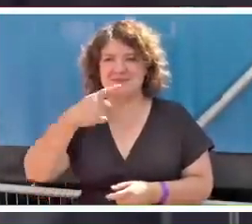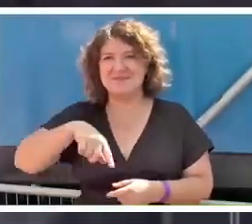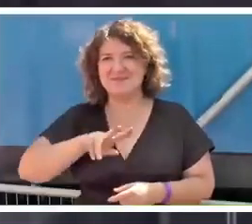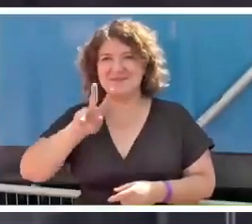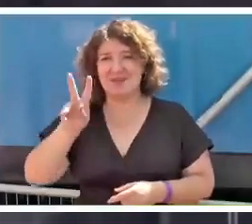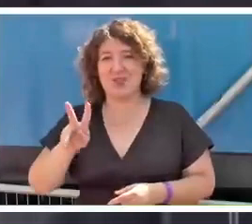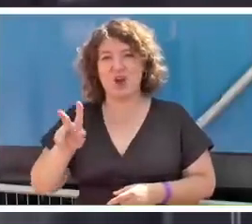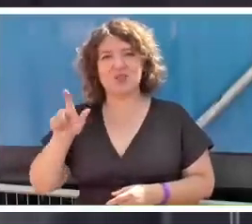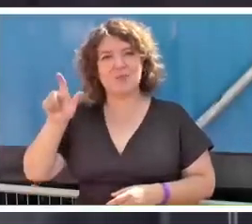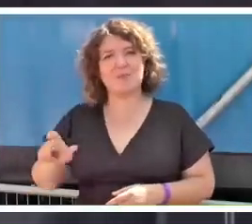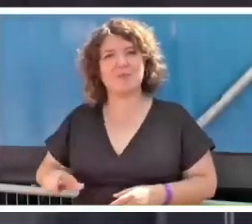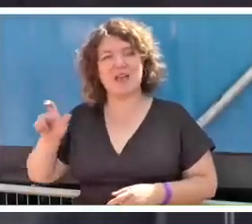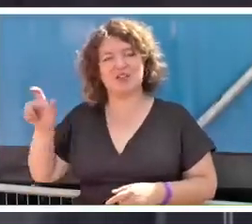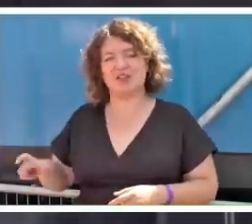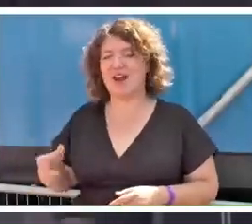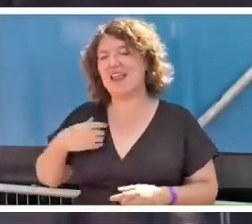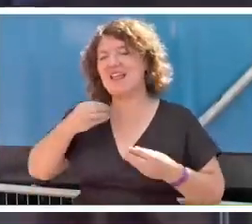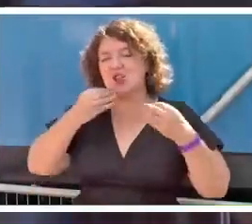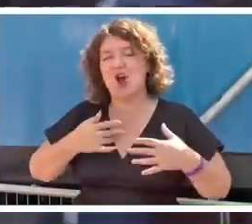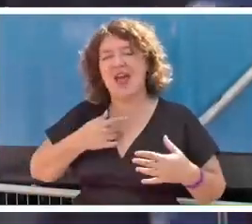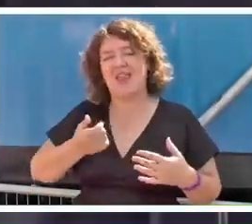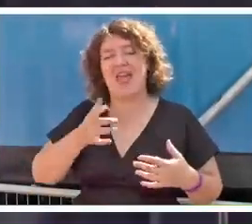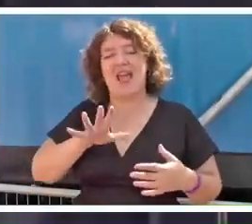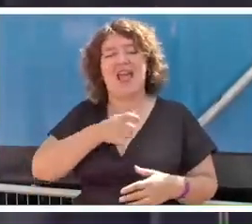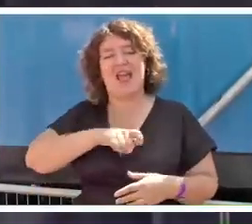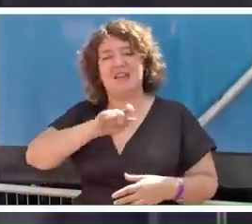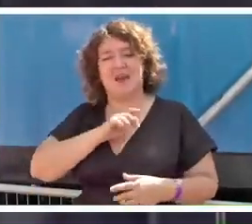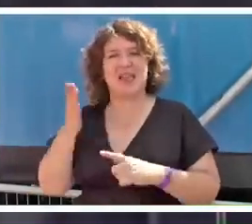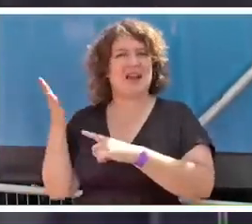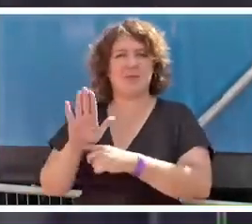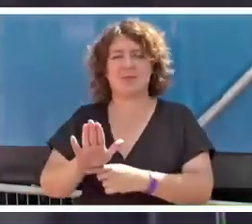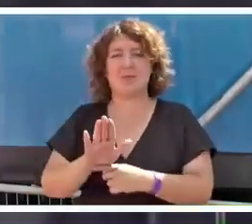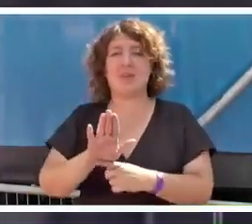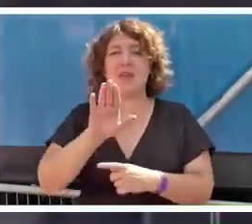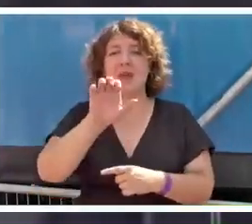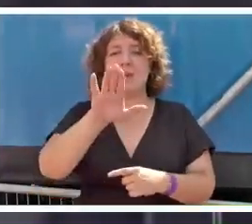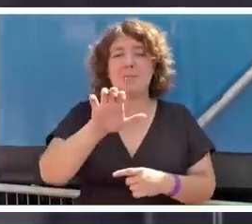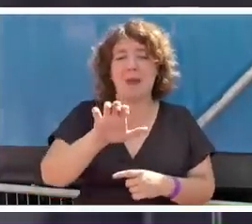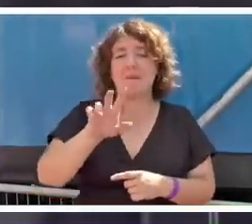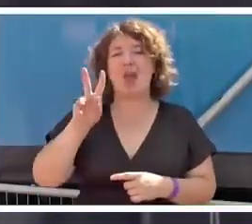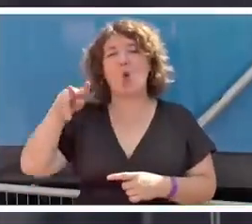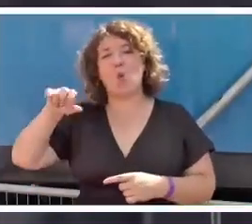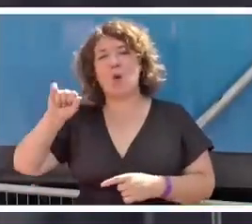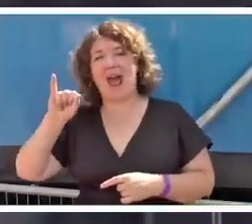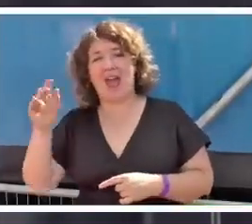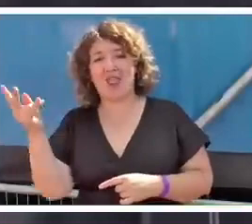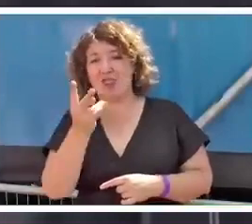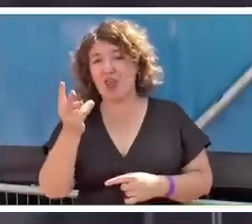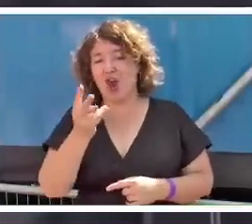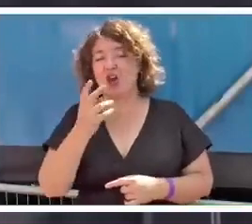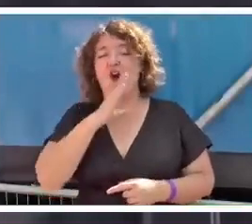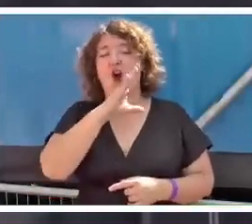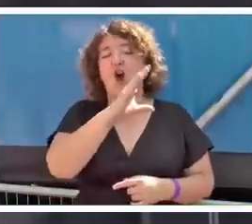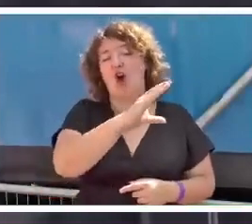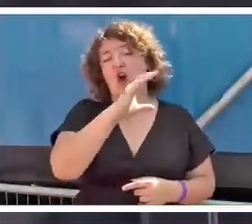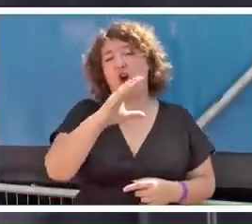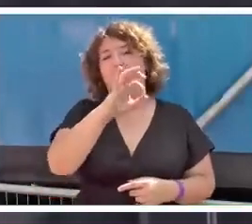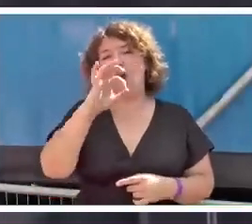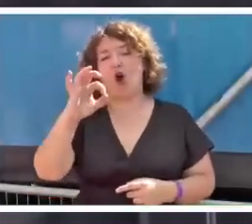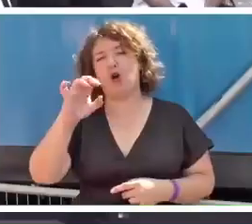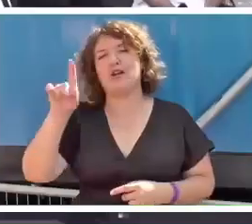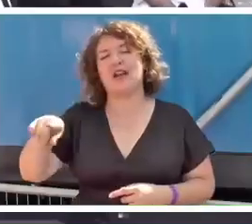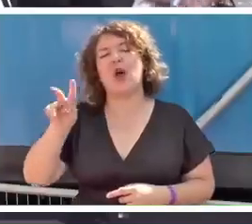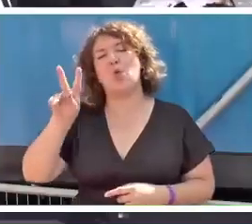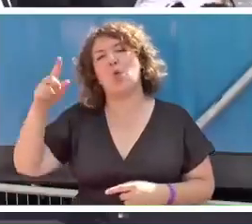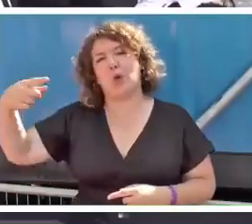la historia de nuestro país. A Pepe y a Unai, a las comisiones obreras y a la